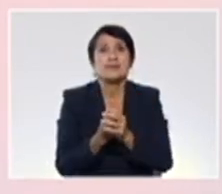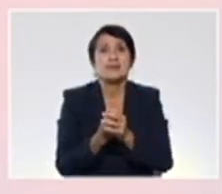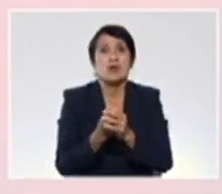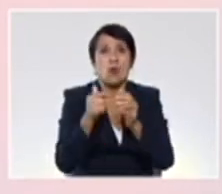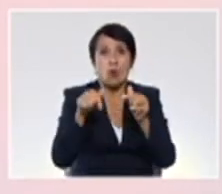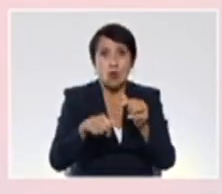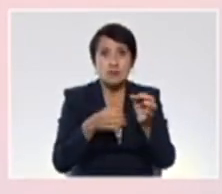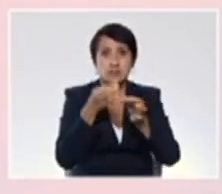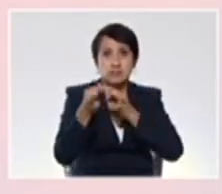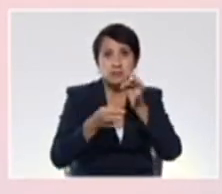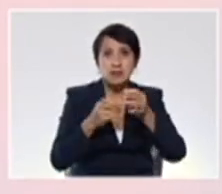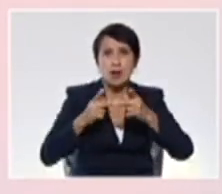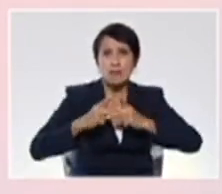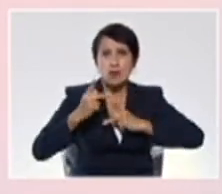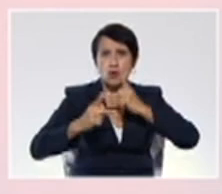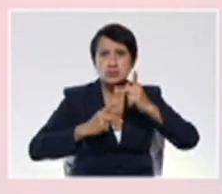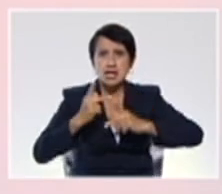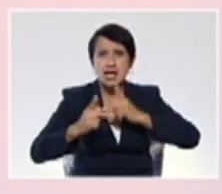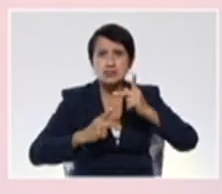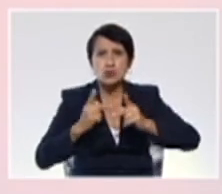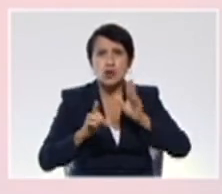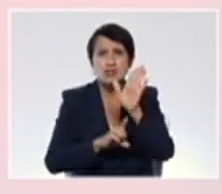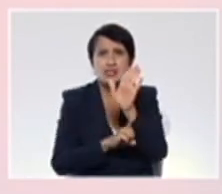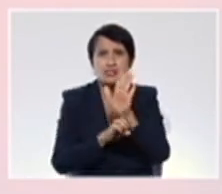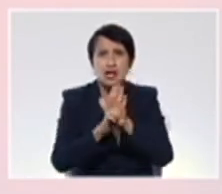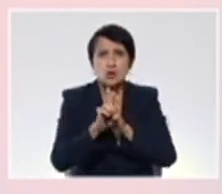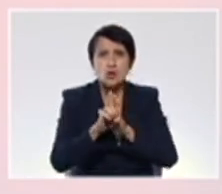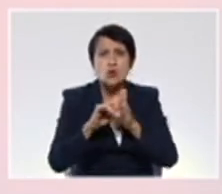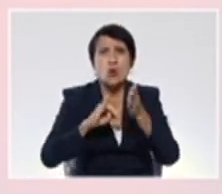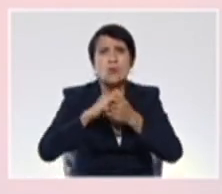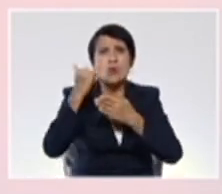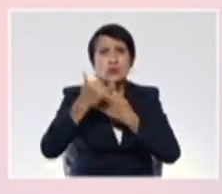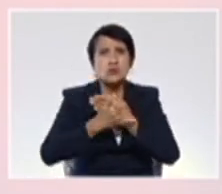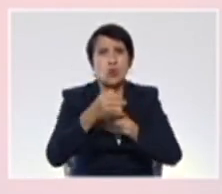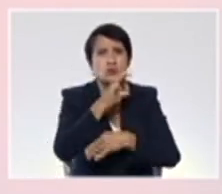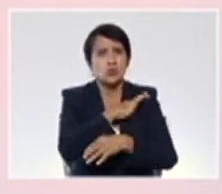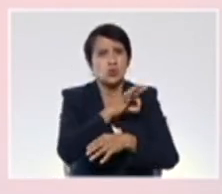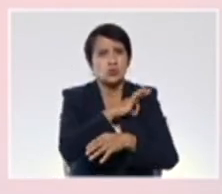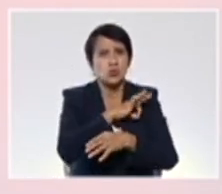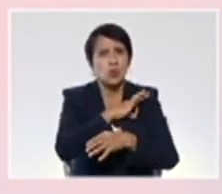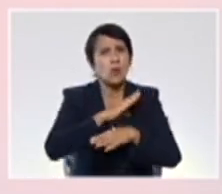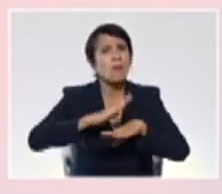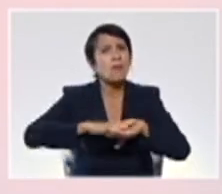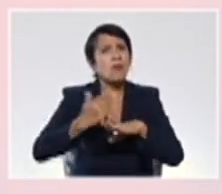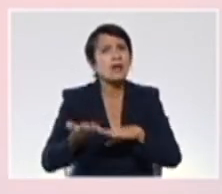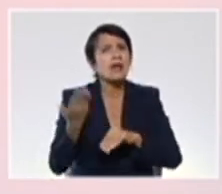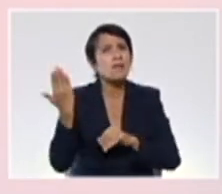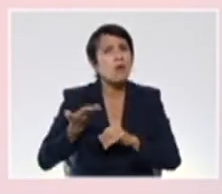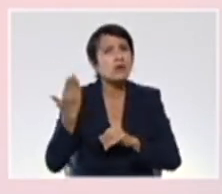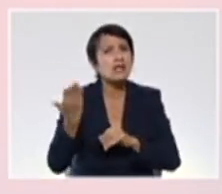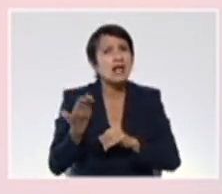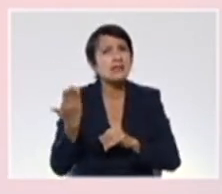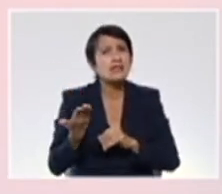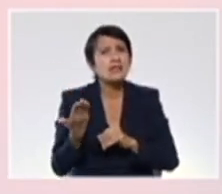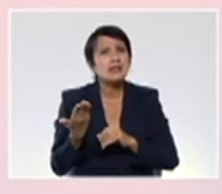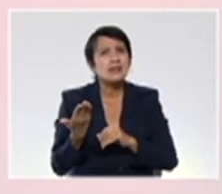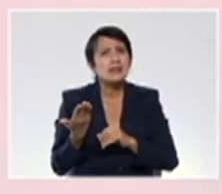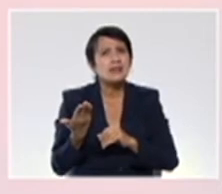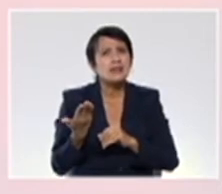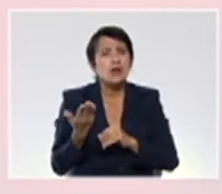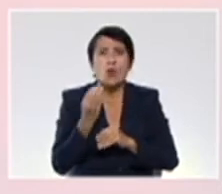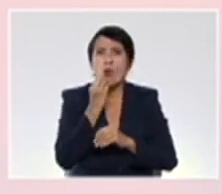a hablar de ese proceso, de ese desarrollo de proyectos socioproductivos. ¿Por qué es importante desarrollar con